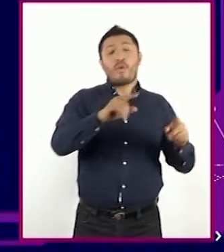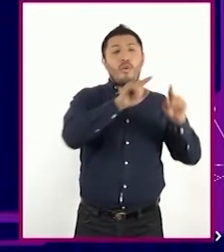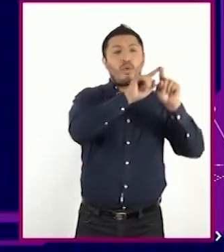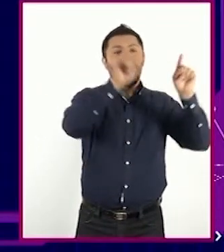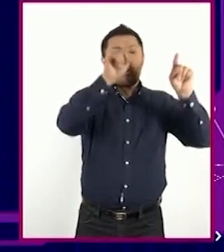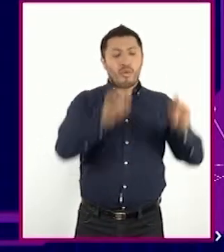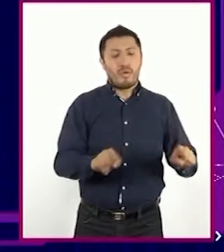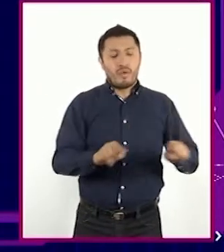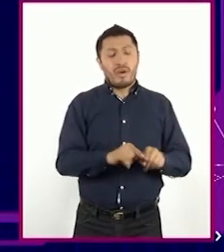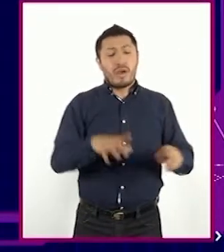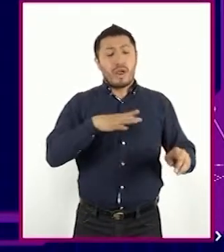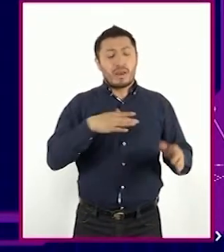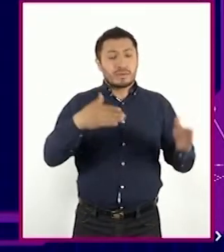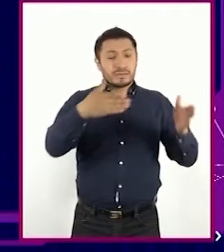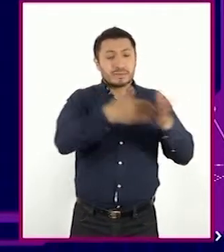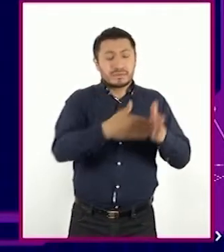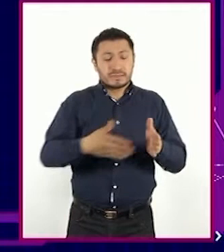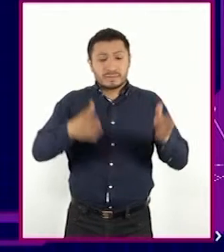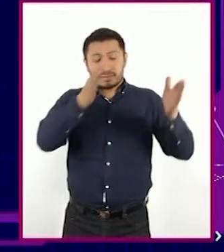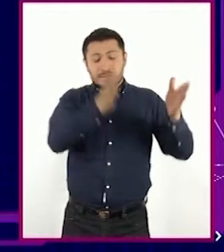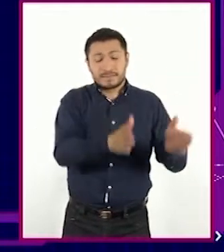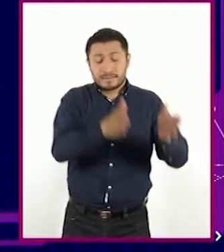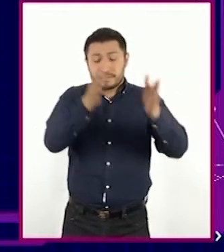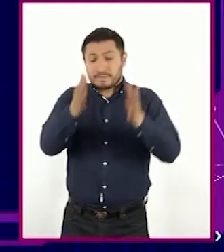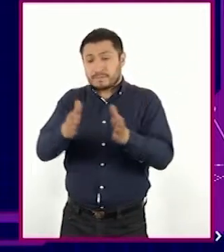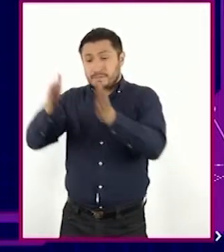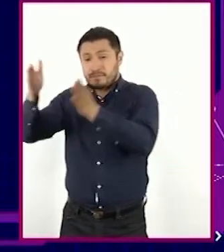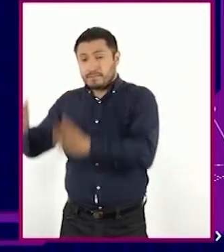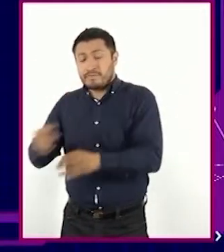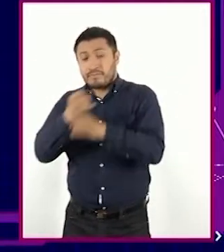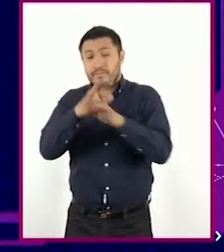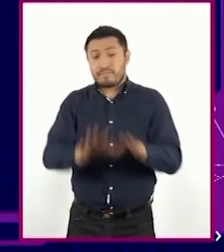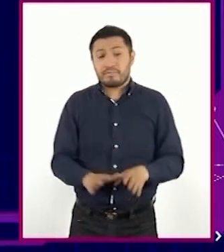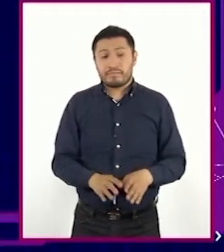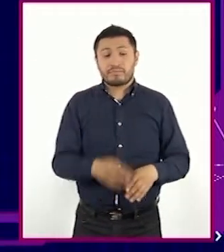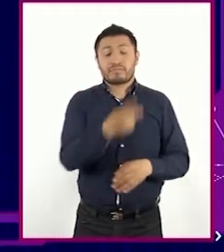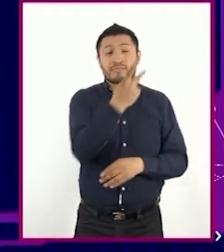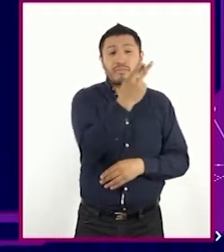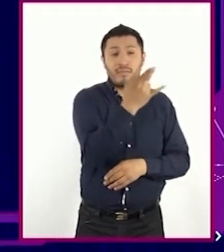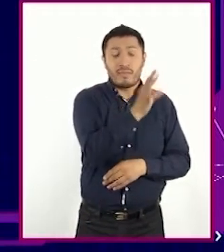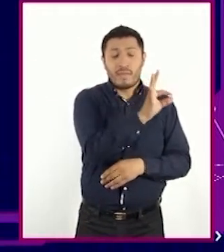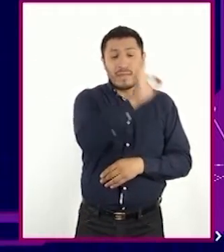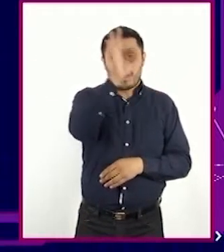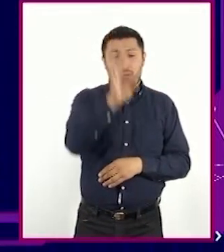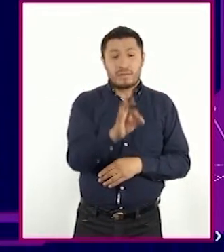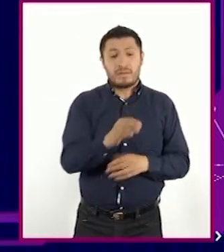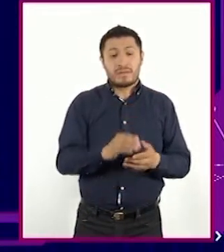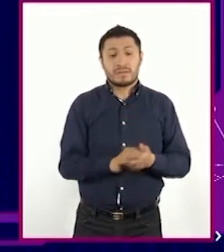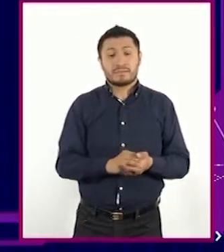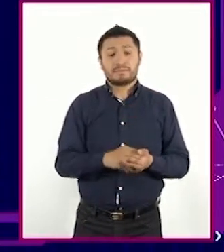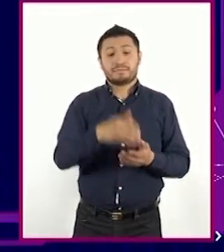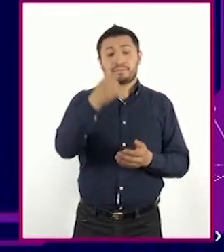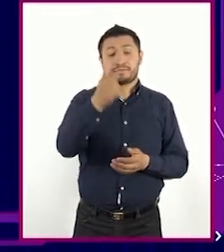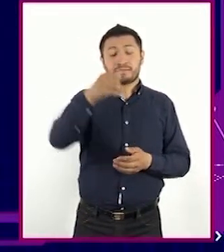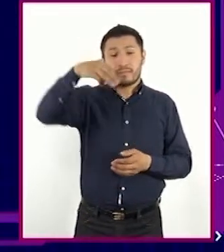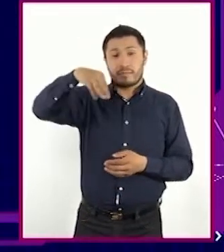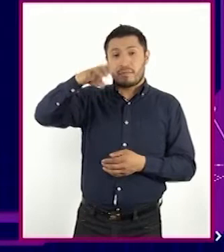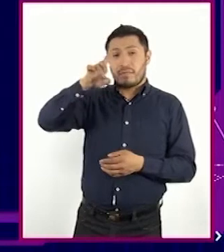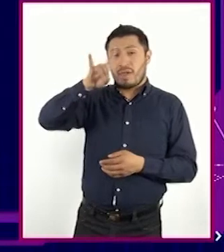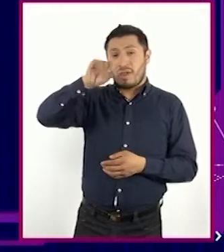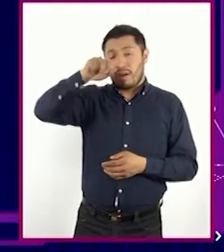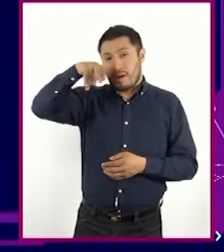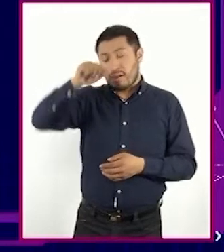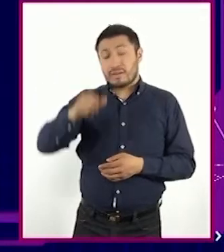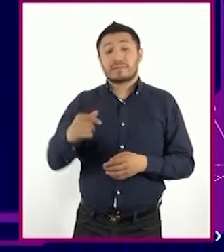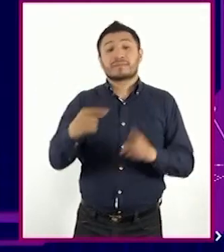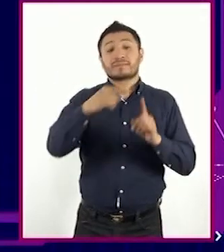que delimitan los datos que se encuentran entre el 25% y la mediana, y